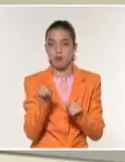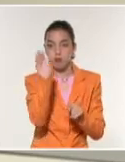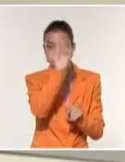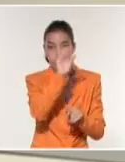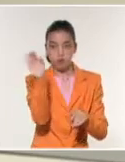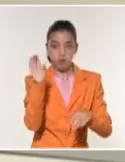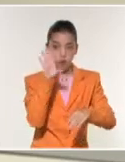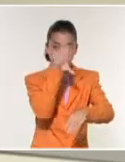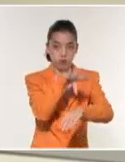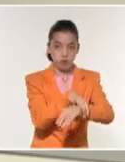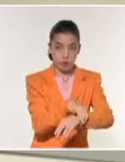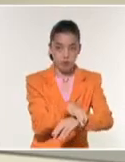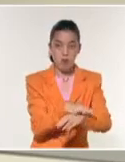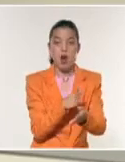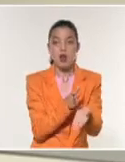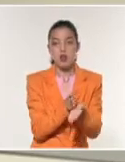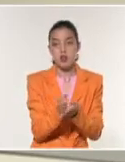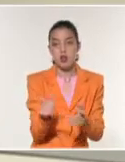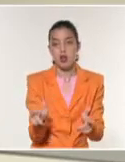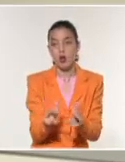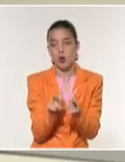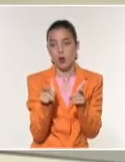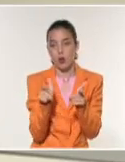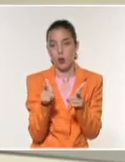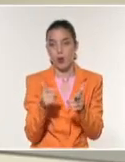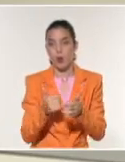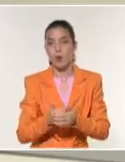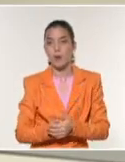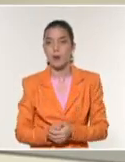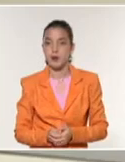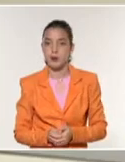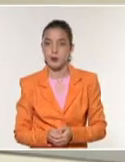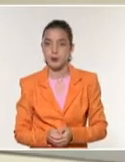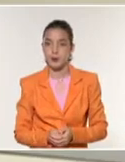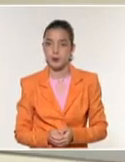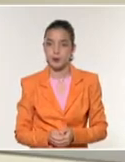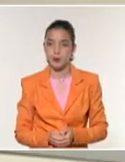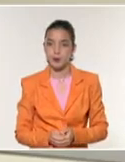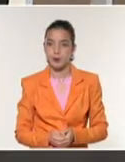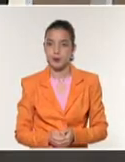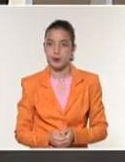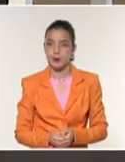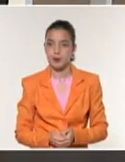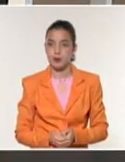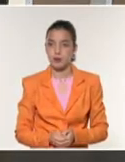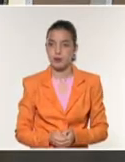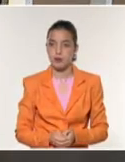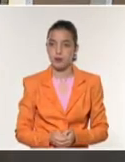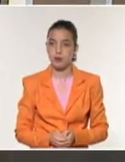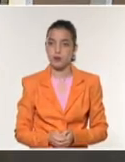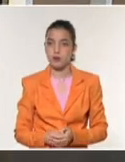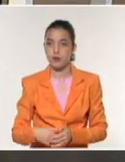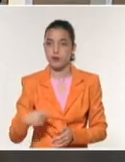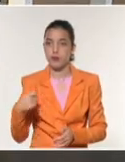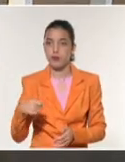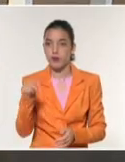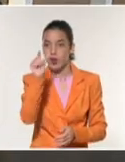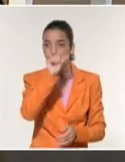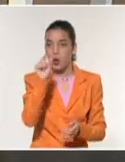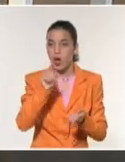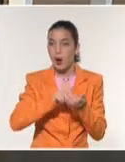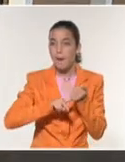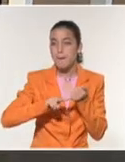para seguir cumpliendo esa parte de la sanción que les restaba por cumplir. En el caso del Tribunal Provincial de Santiago de